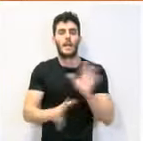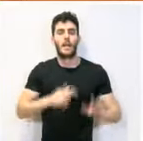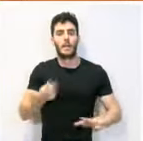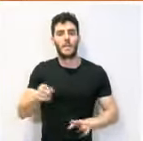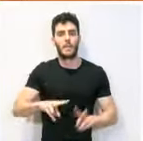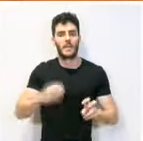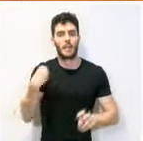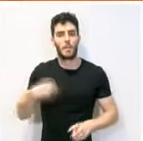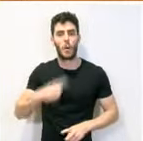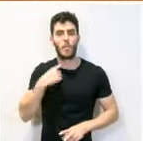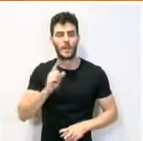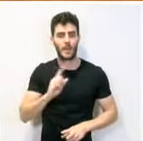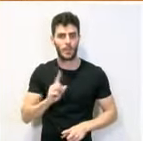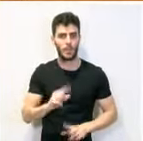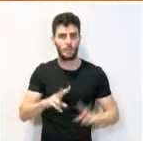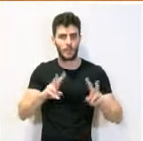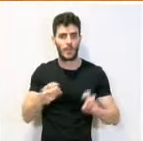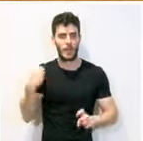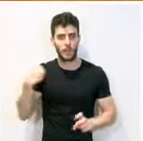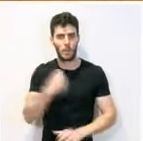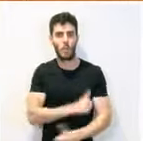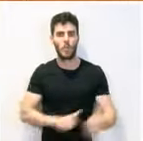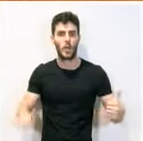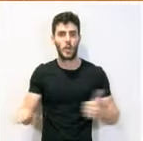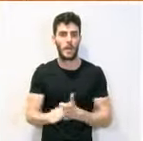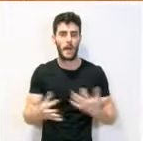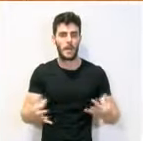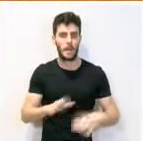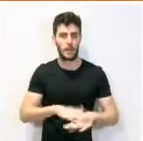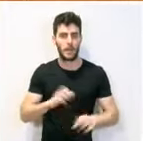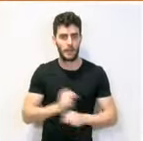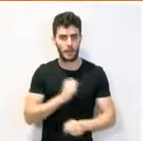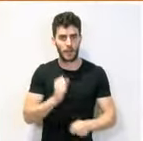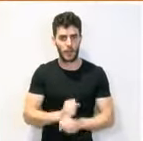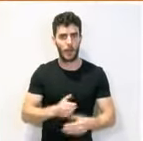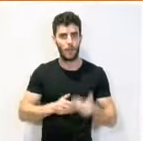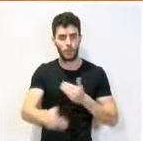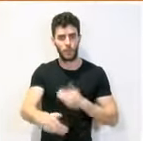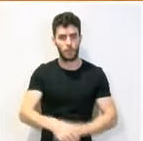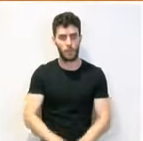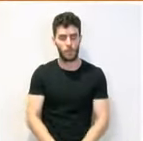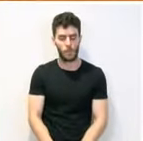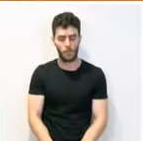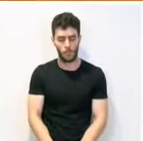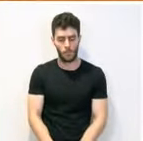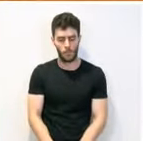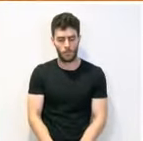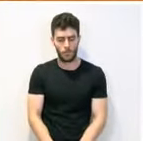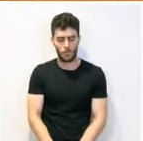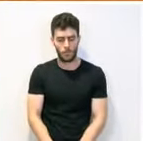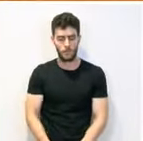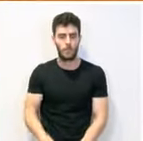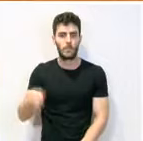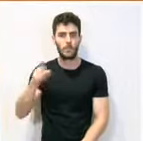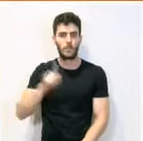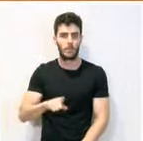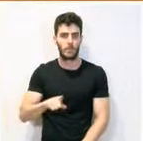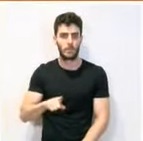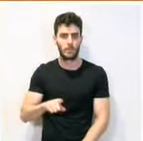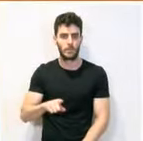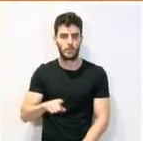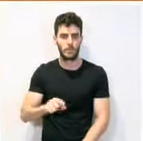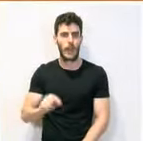pérdidas, debe ser una cuestión prioritaria a trabajar en el futuro. Pero también, cómo no, la incidencia en el